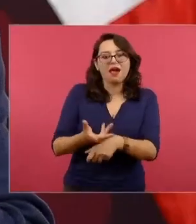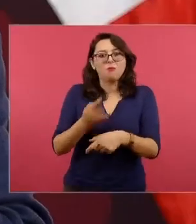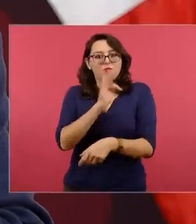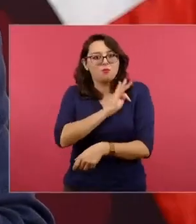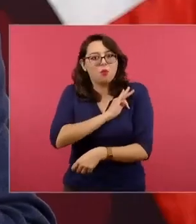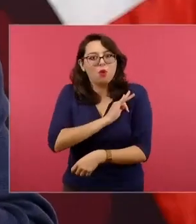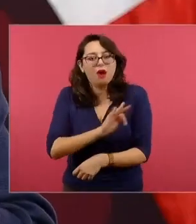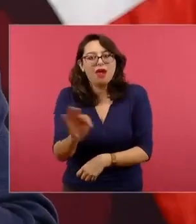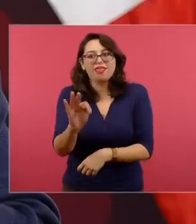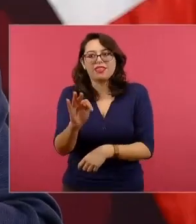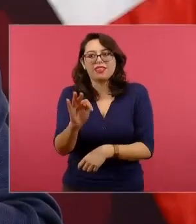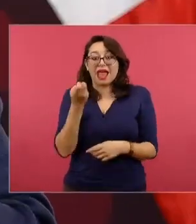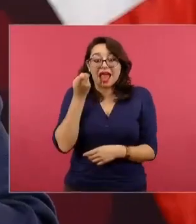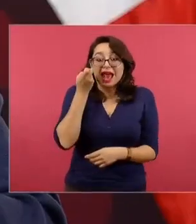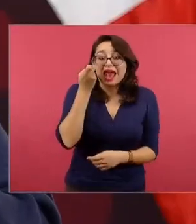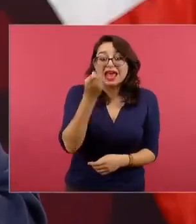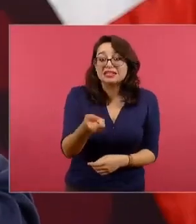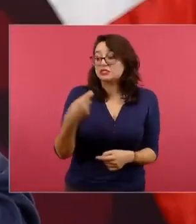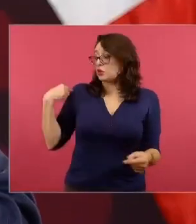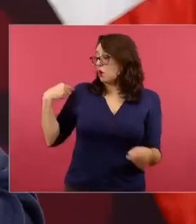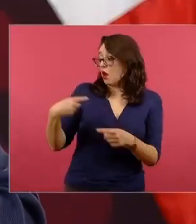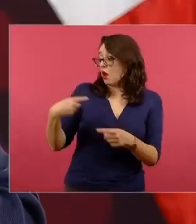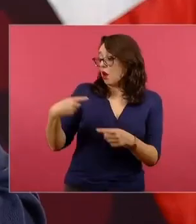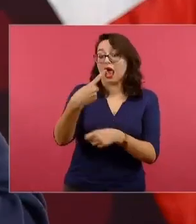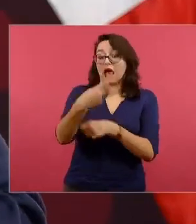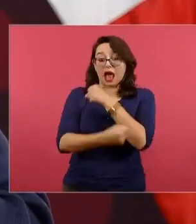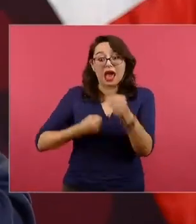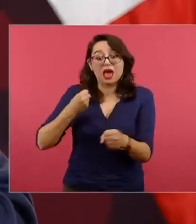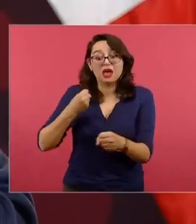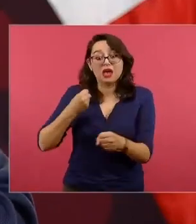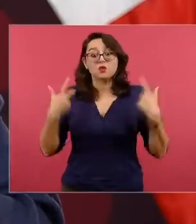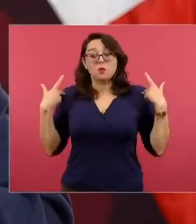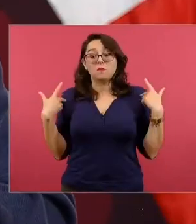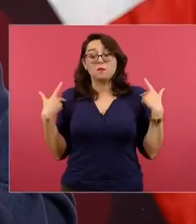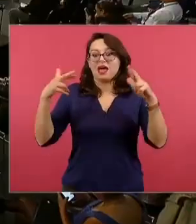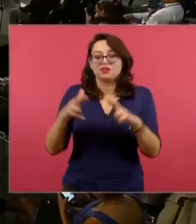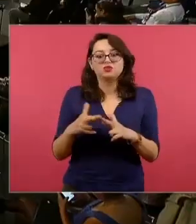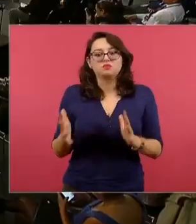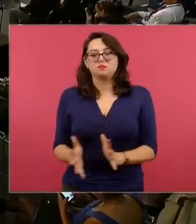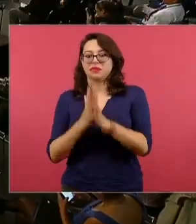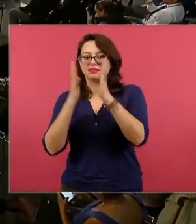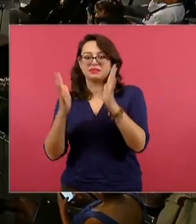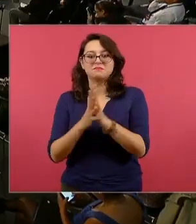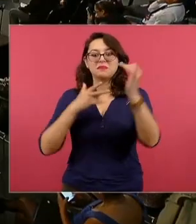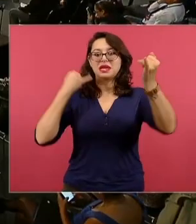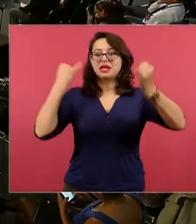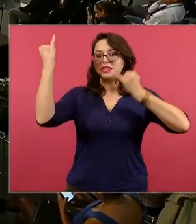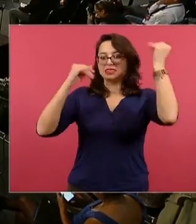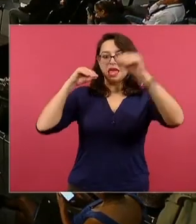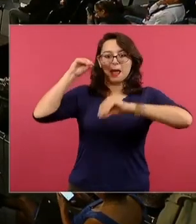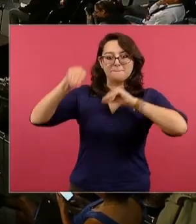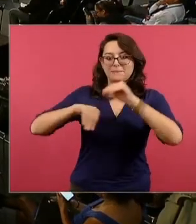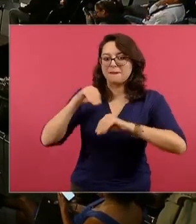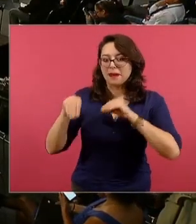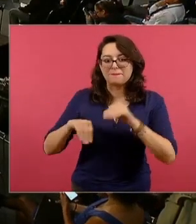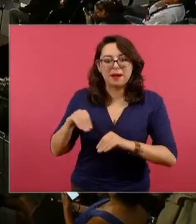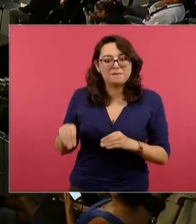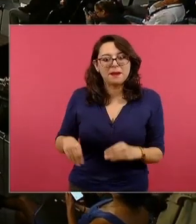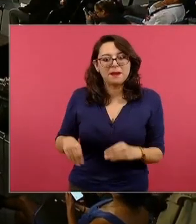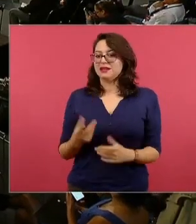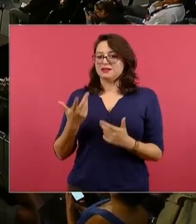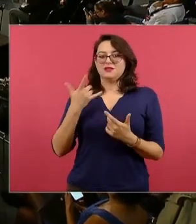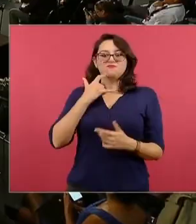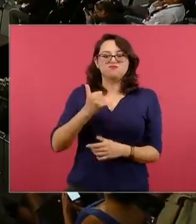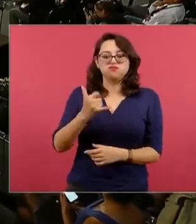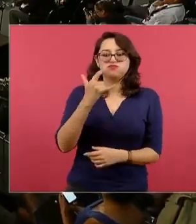y yo digo que lo han hecho con mucho entusiasmo. Tenemos mucha evidencia del entusiasmo con lo que los compañeros docentes